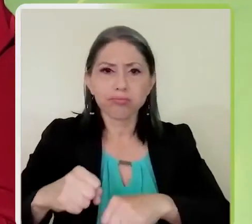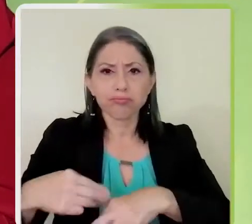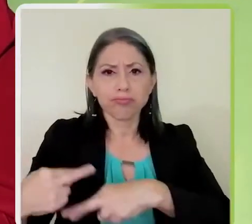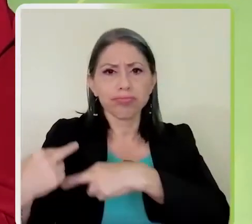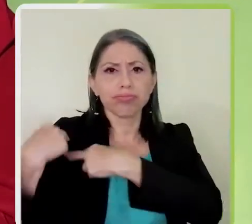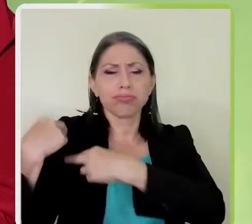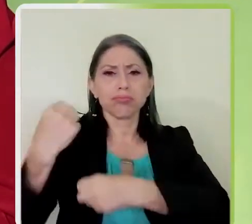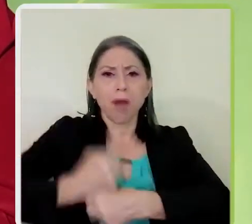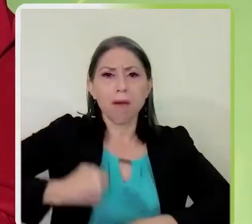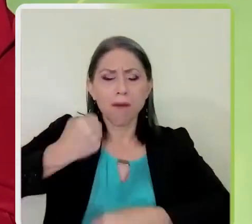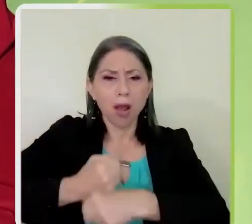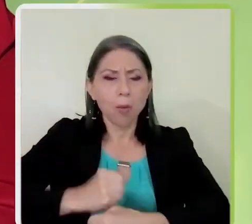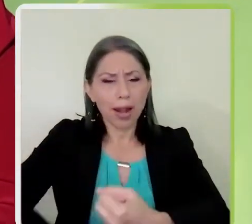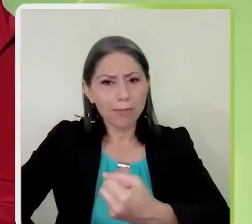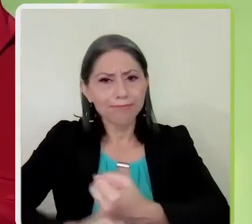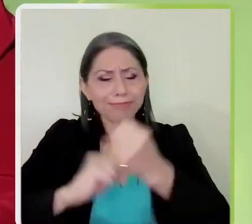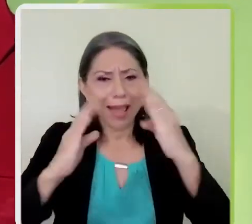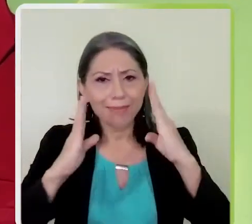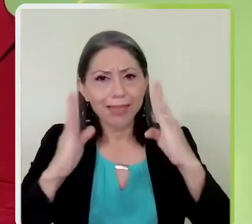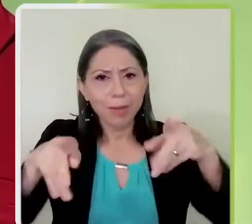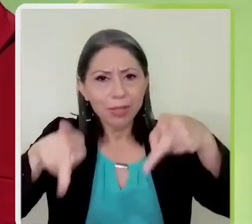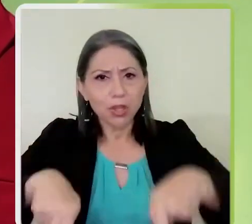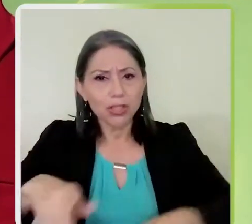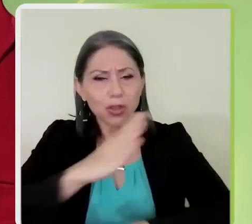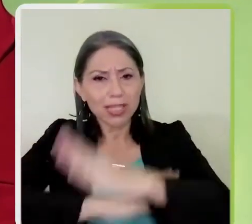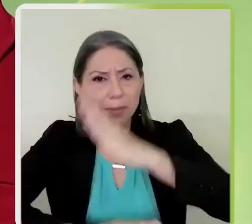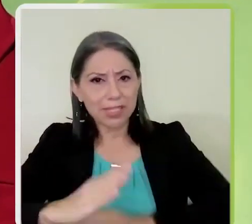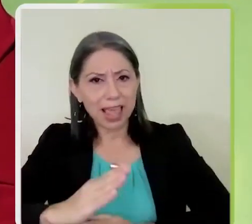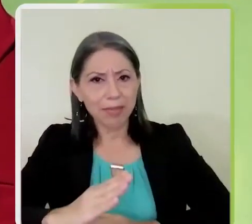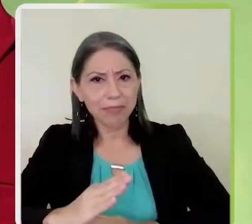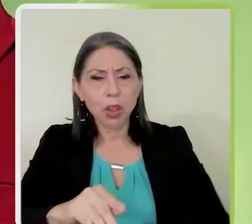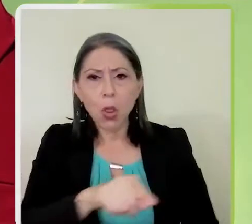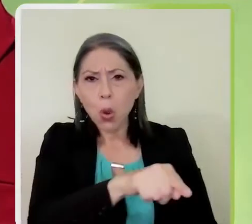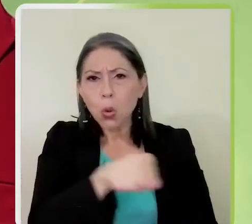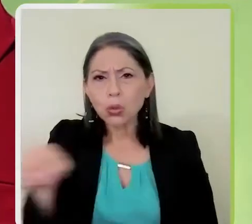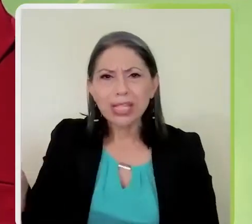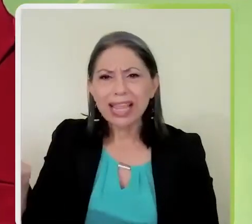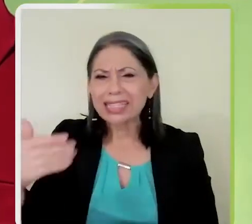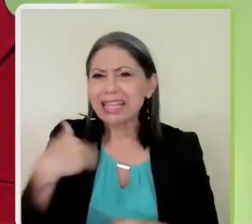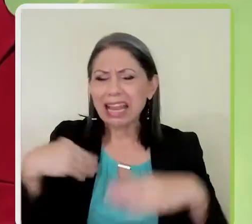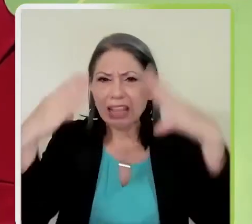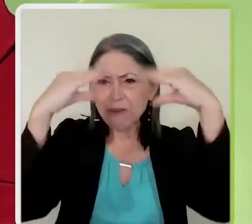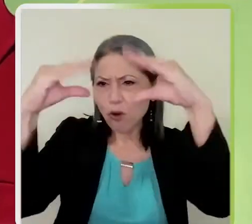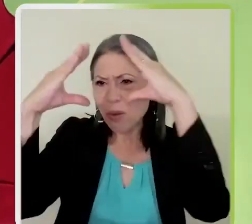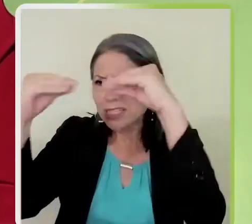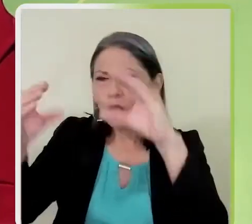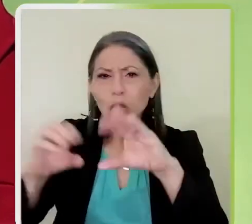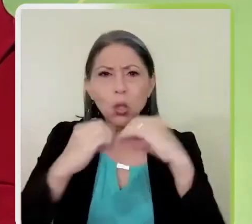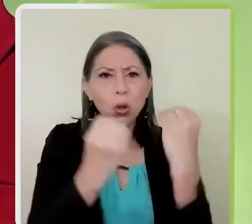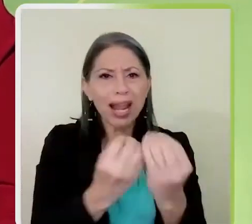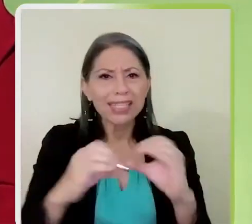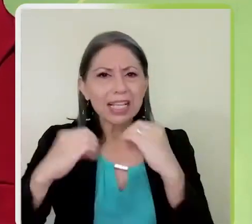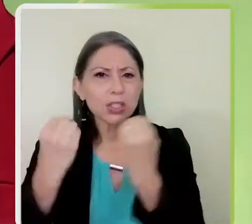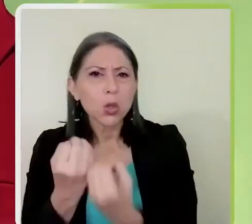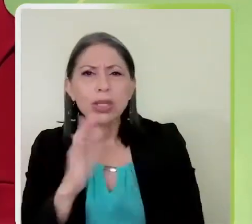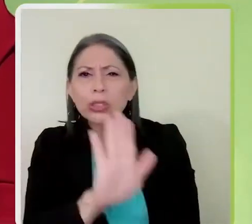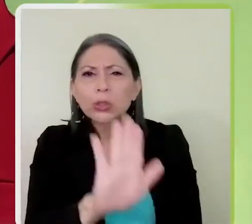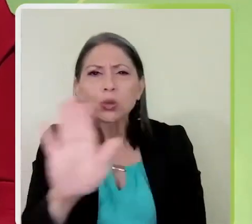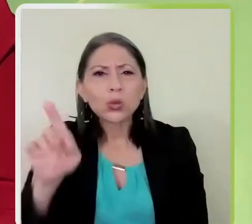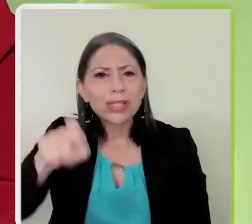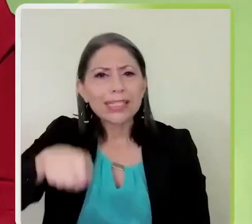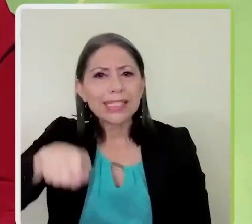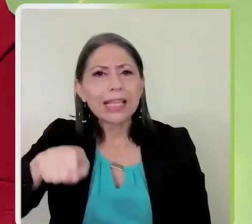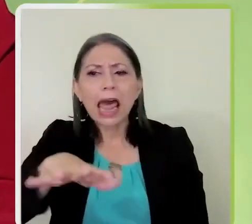¿cuáles han sido la información que ustedes tienen de las organizaciones con respecto a las necesidades, por ejemplo, en las comunidades,